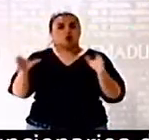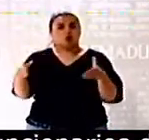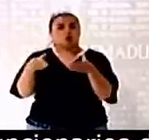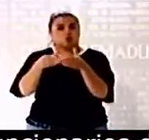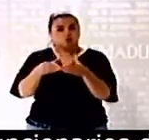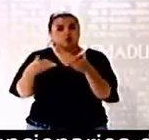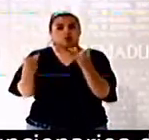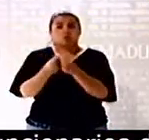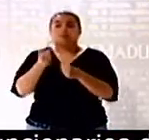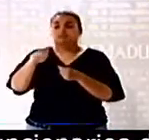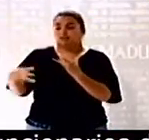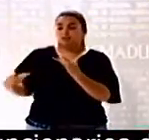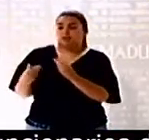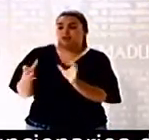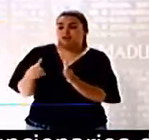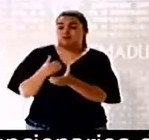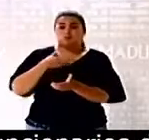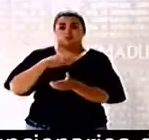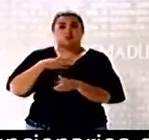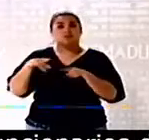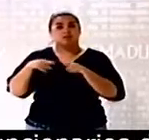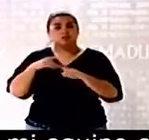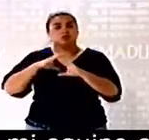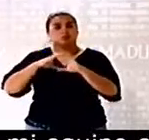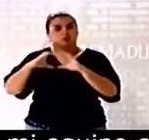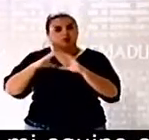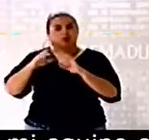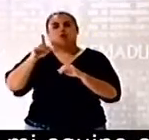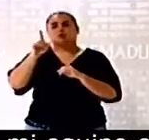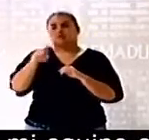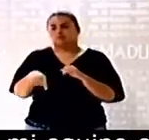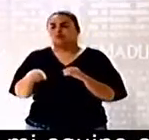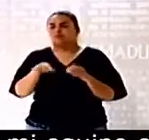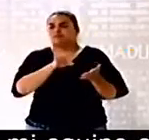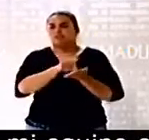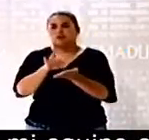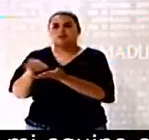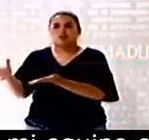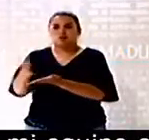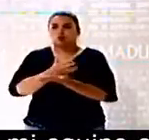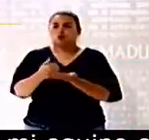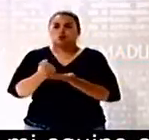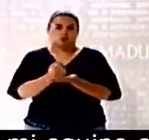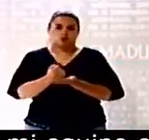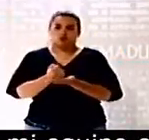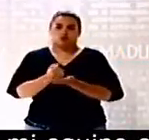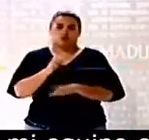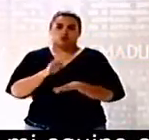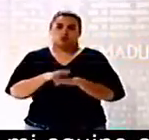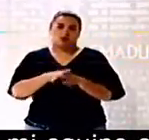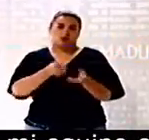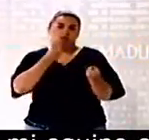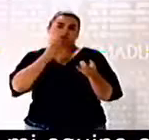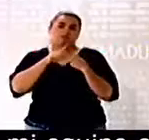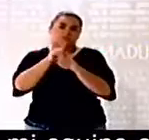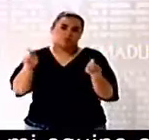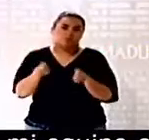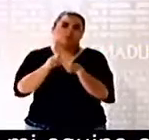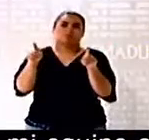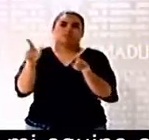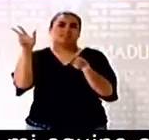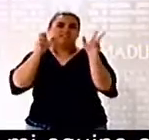mi equipo, con la directora de Comunicación al frente y con los servicios también de informática, medios